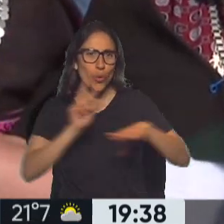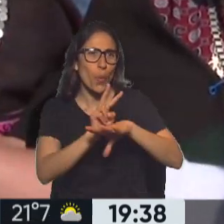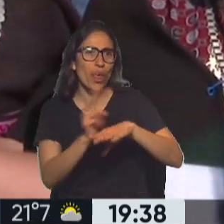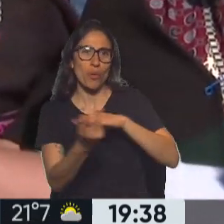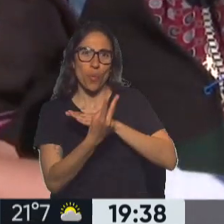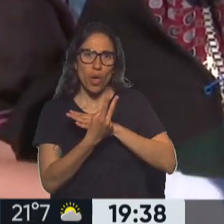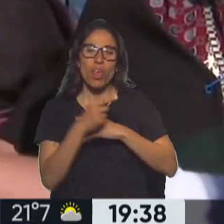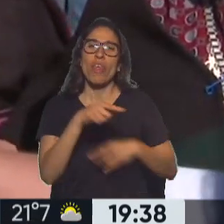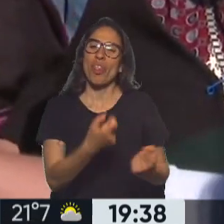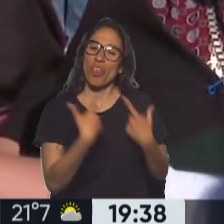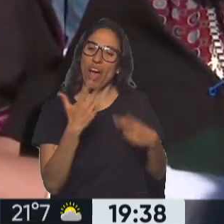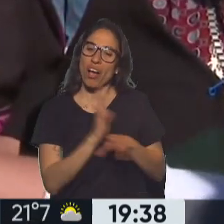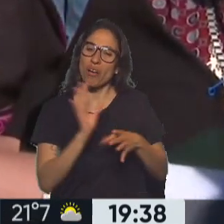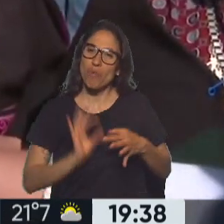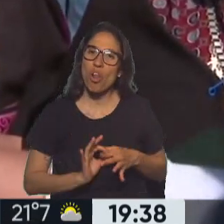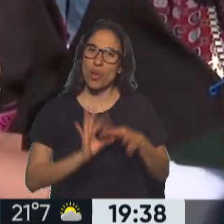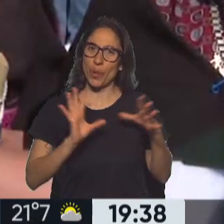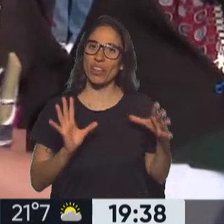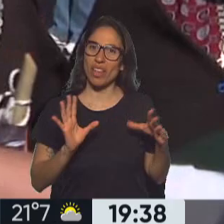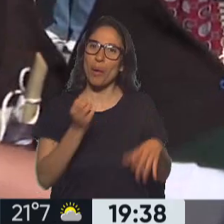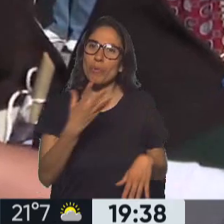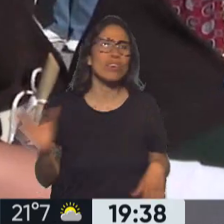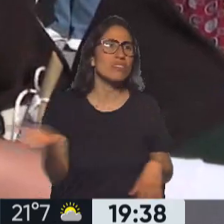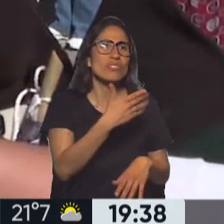libertades y nuestros derechos,